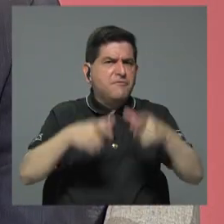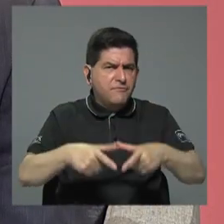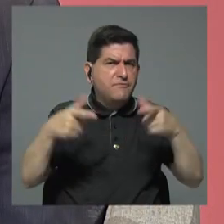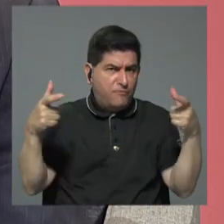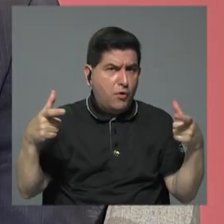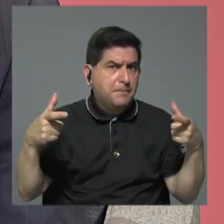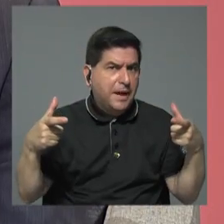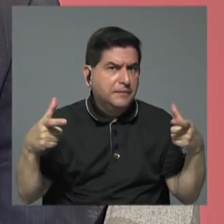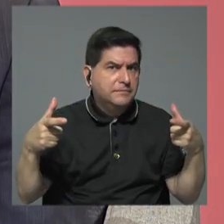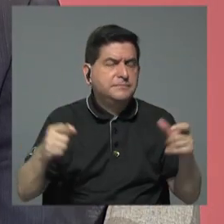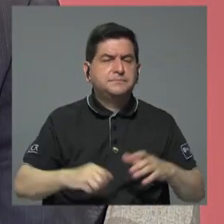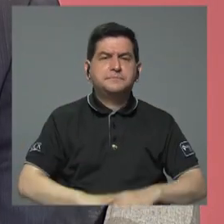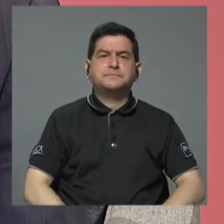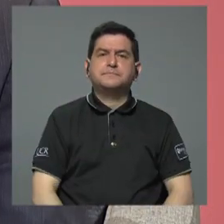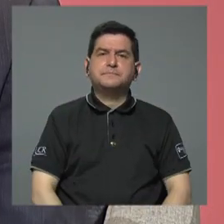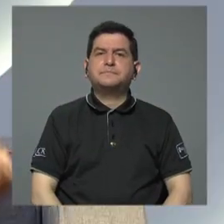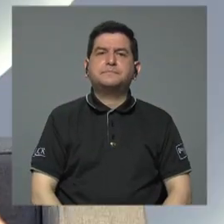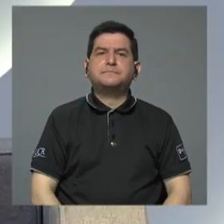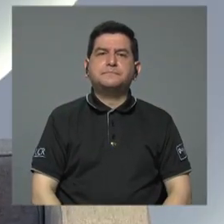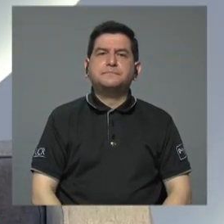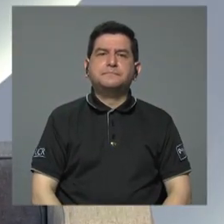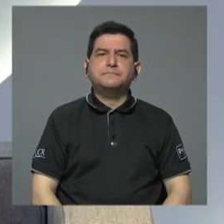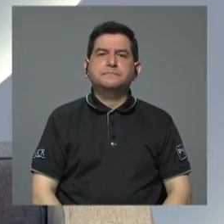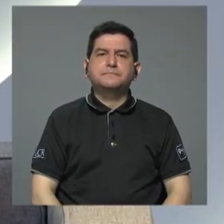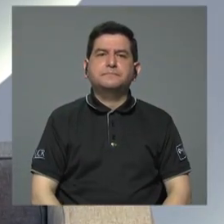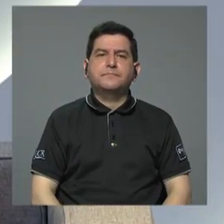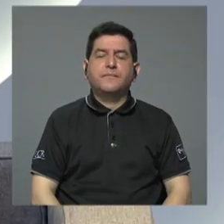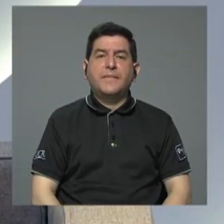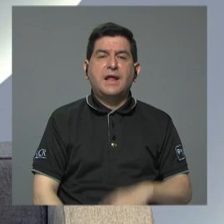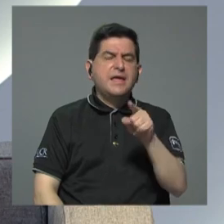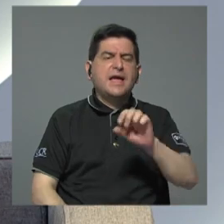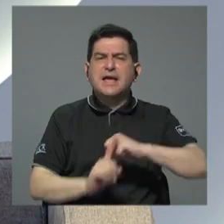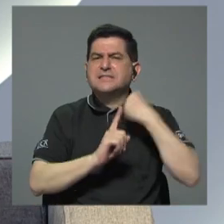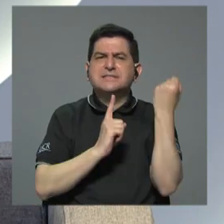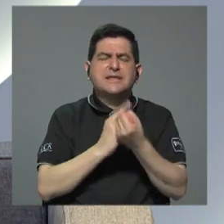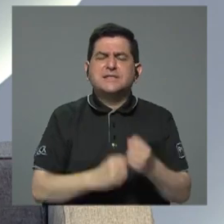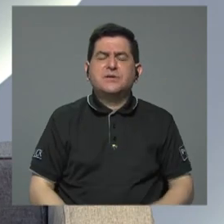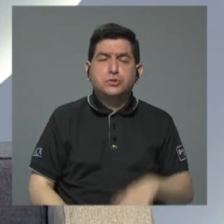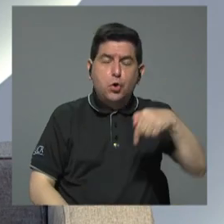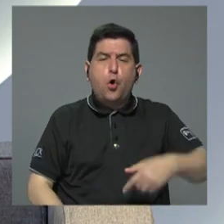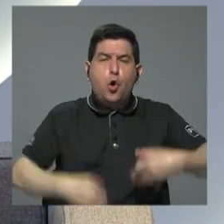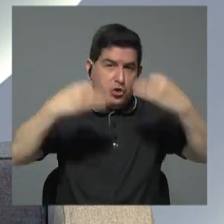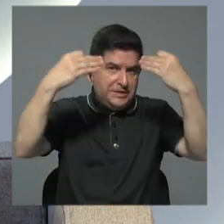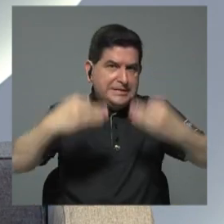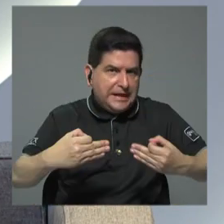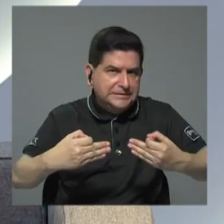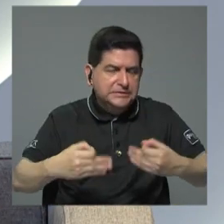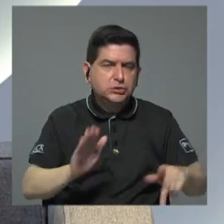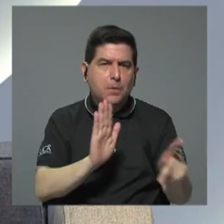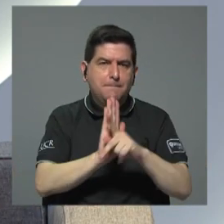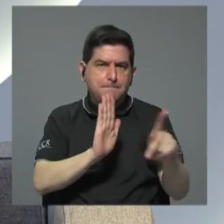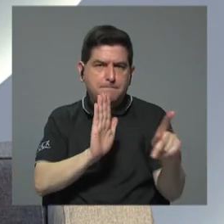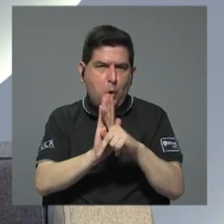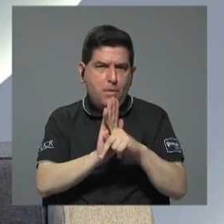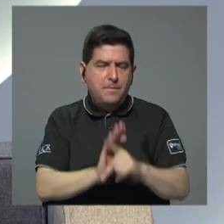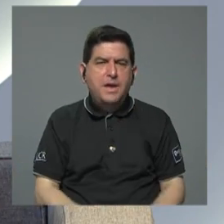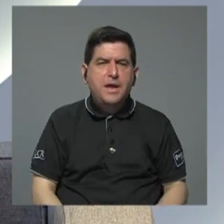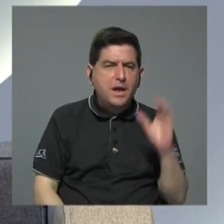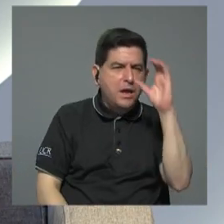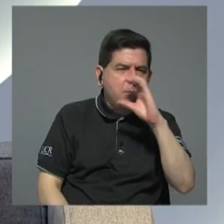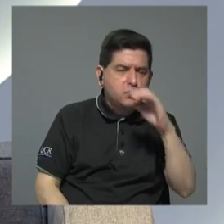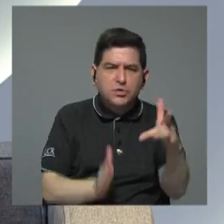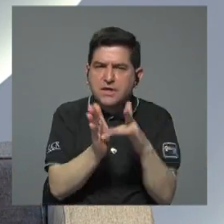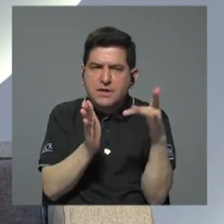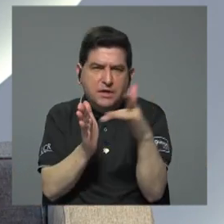mayoría. Y bueno, ¿cuál es el punto aquí? Lo que es hoy un decreto que prohíbe la exploración y la